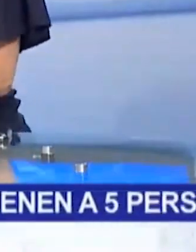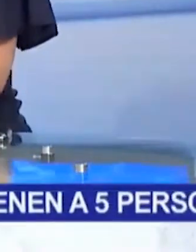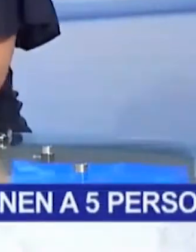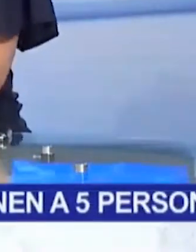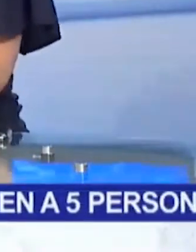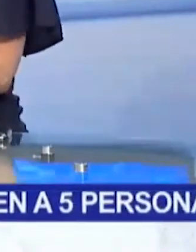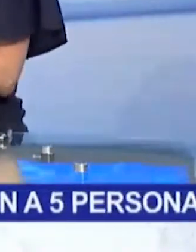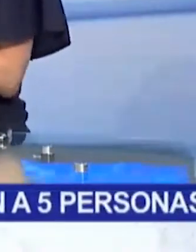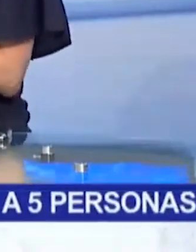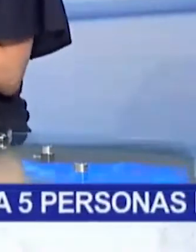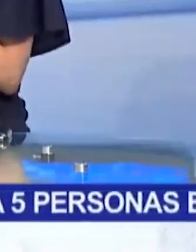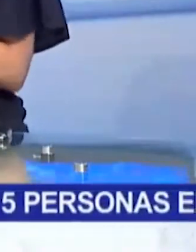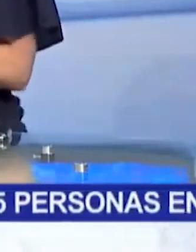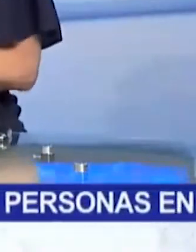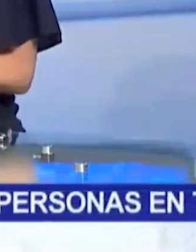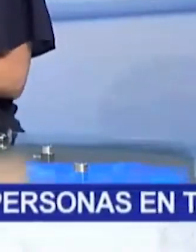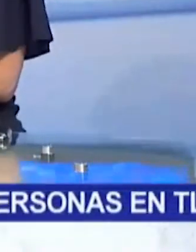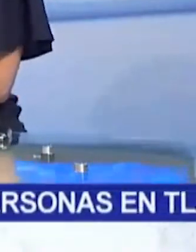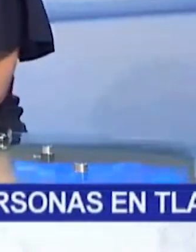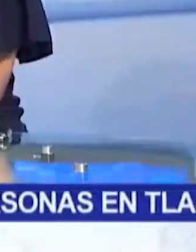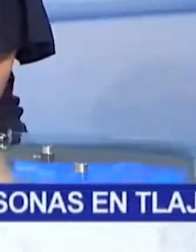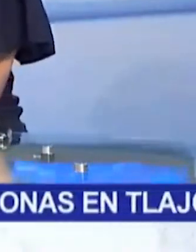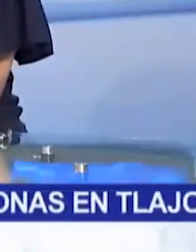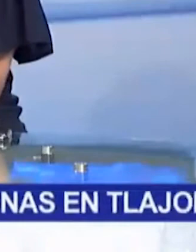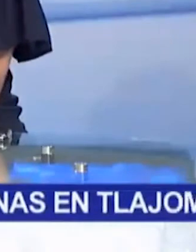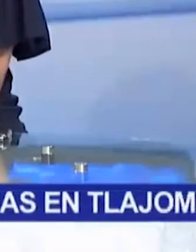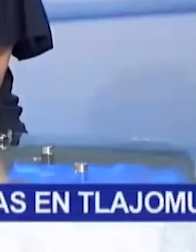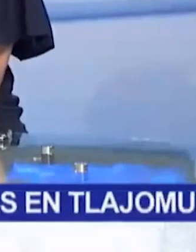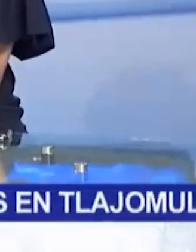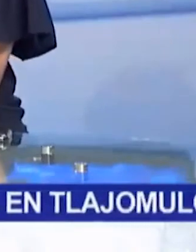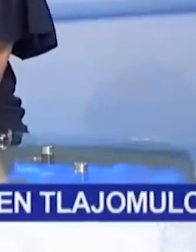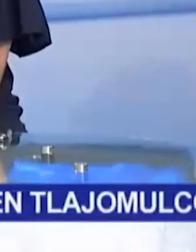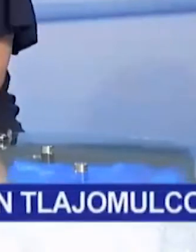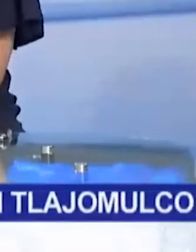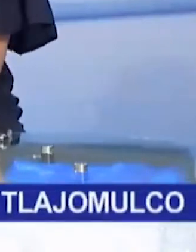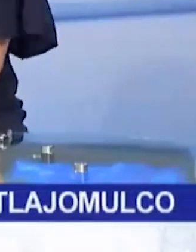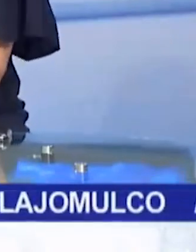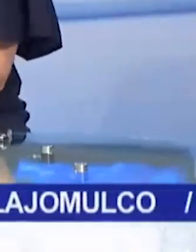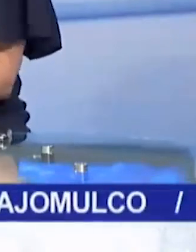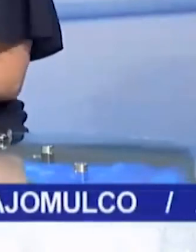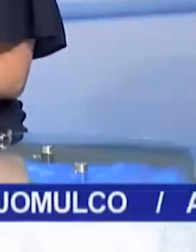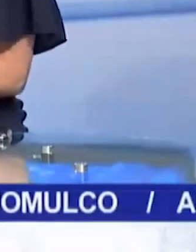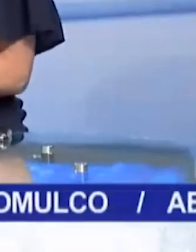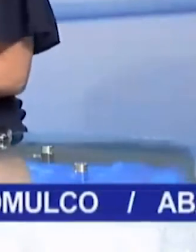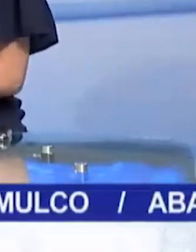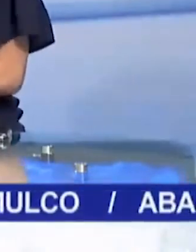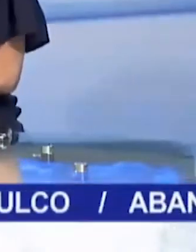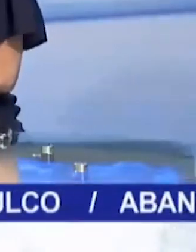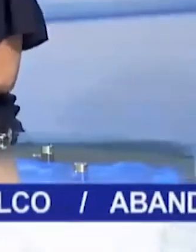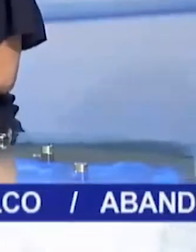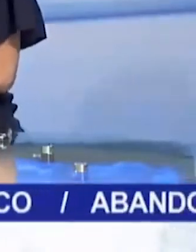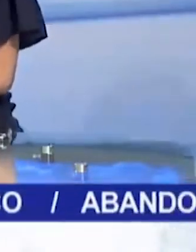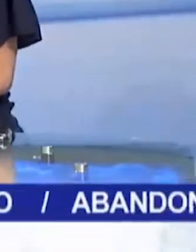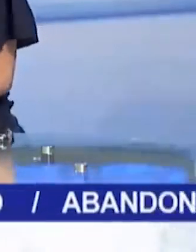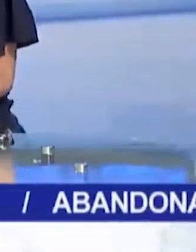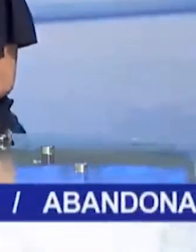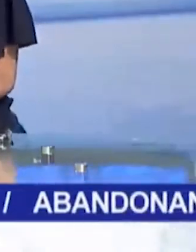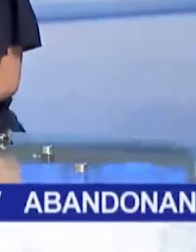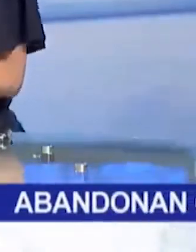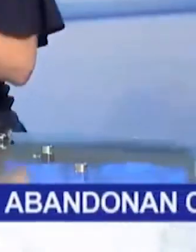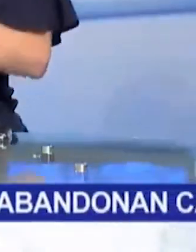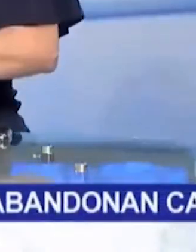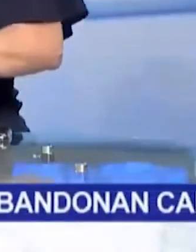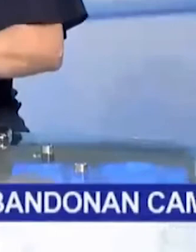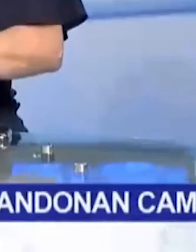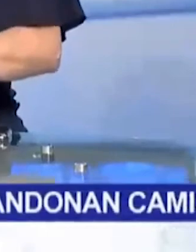al señor y ay, bueno, ¿no? ¿Cómo serán nuestros hijos? ¿Cómo se podrá el apellido? Sí, sí, claro, o sea, espérate. Ya tienen el nombre. Sí, de cada no, uno no, de los por supuesto.